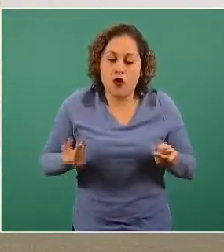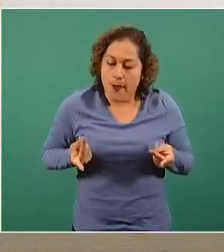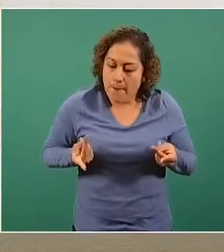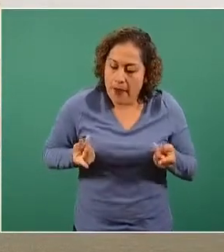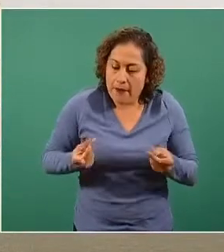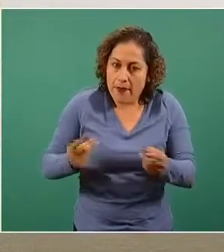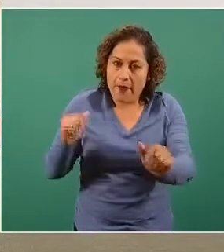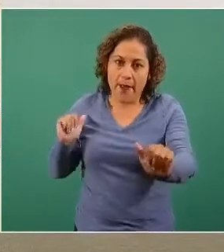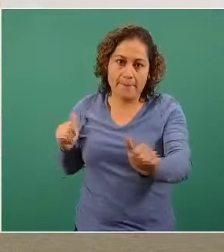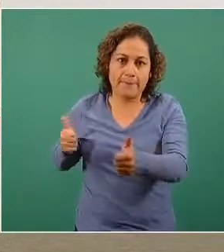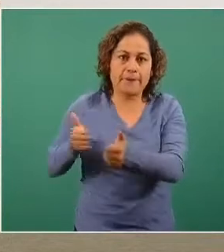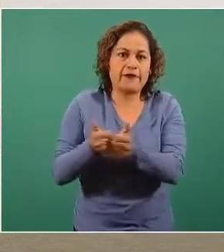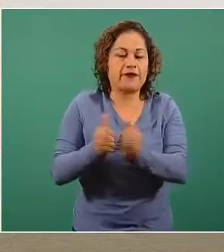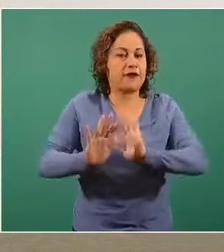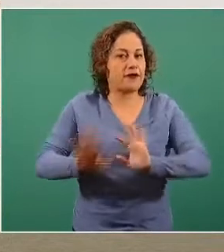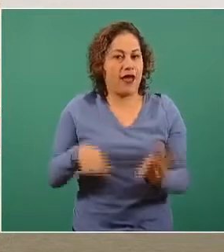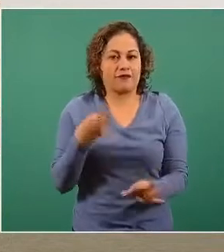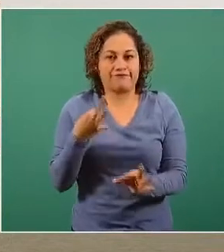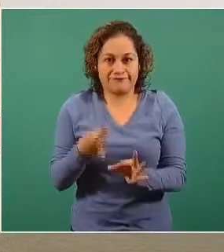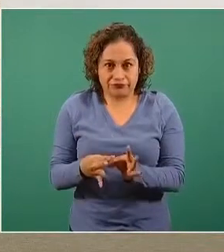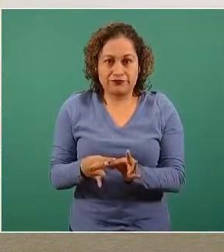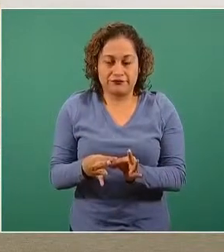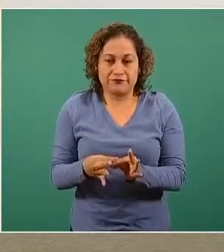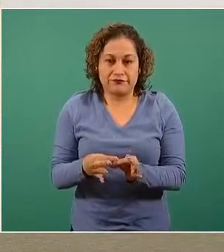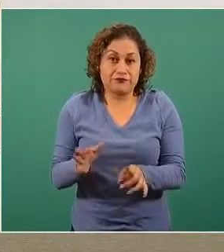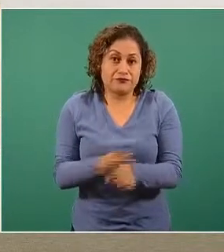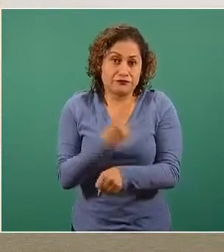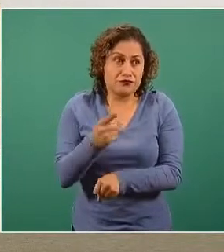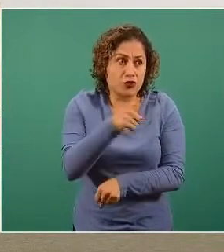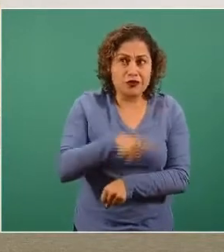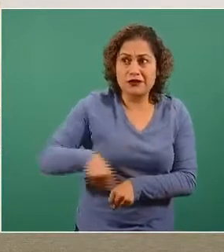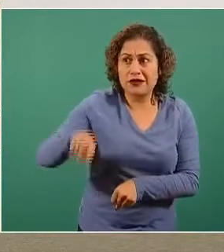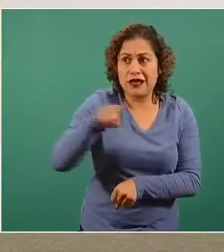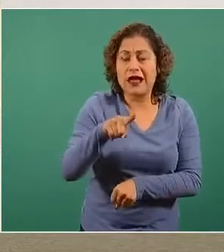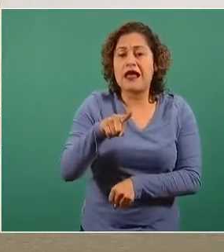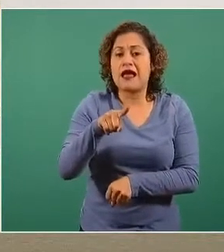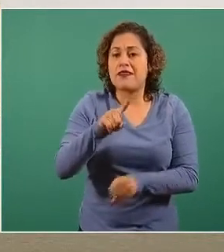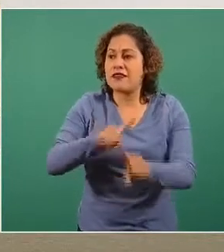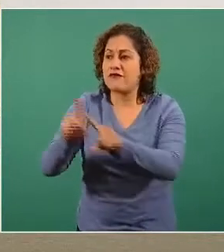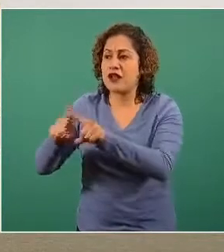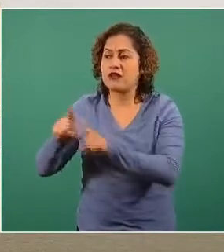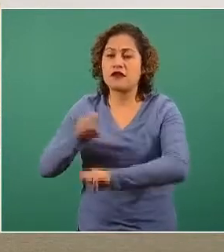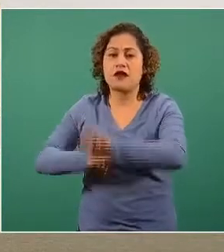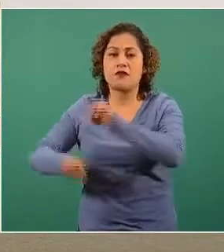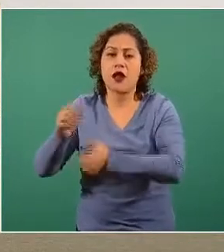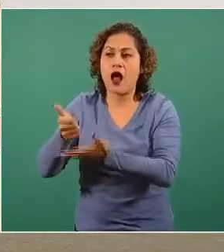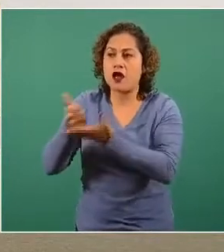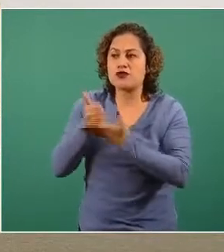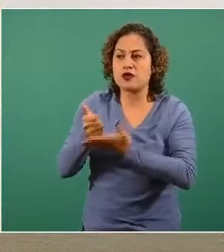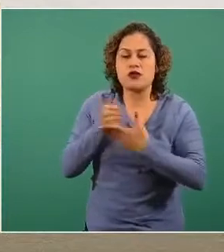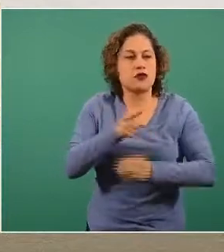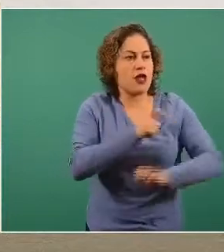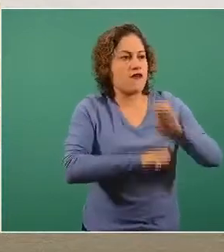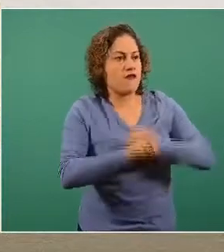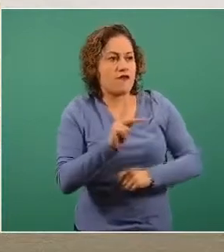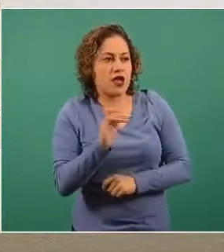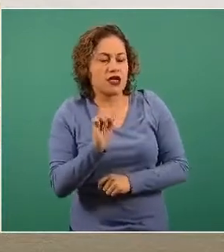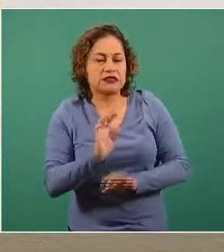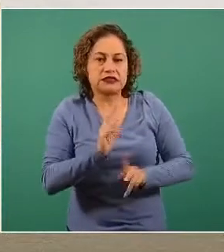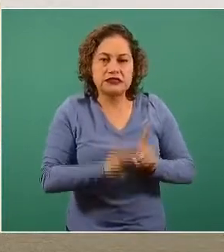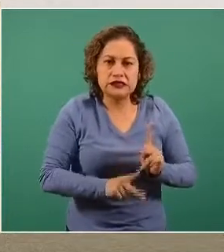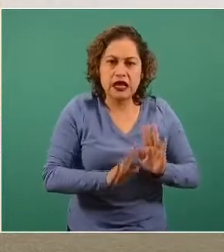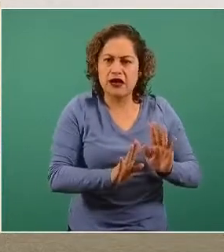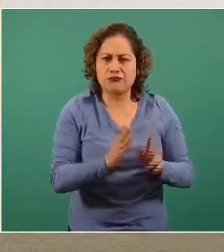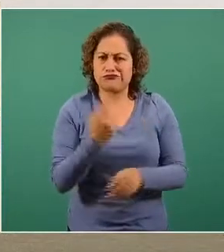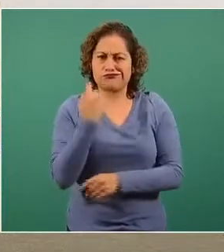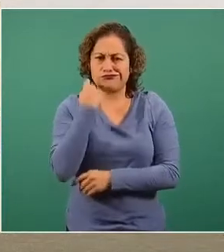este incremento en la capacidad de producción por parte de Pfizer en sus plantas, ¿sí? Lo vamos a recuperar con todas estas